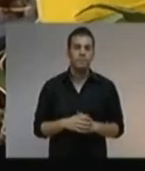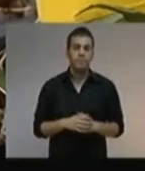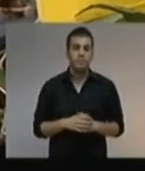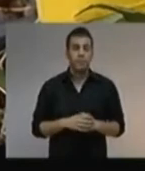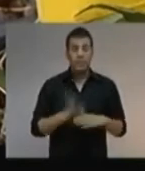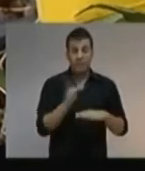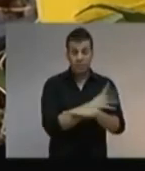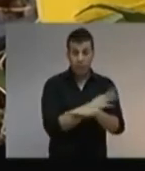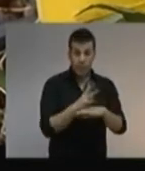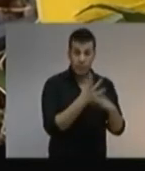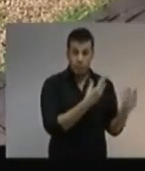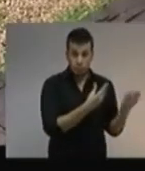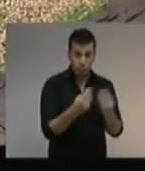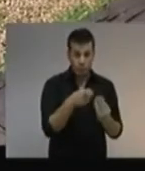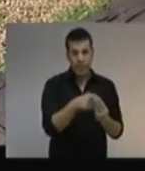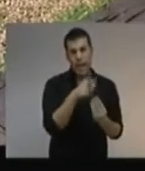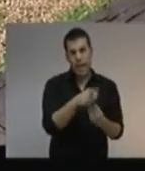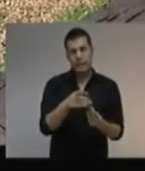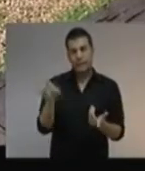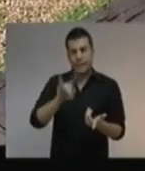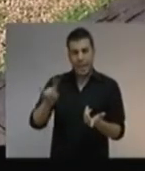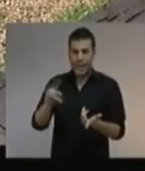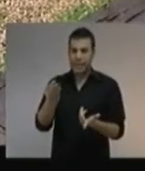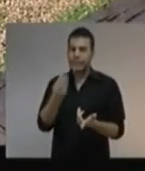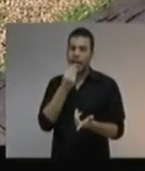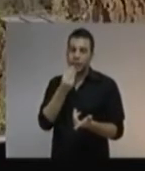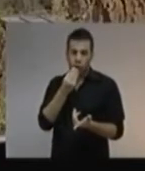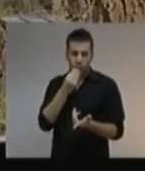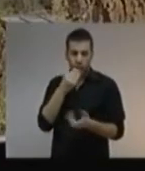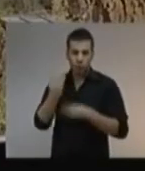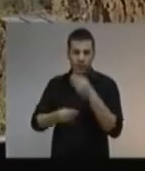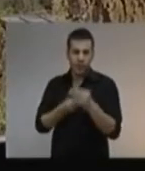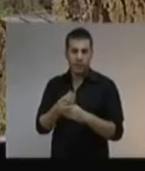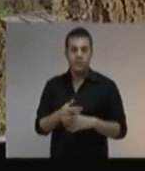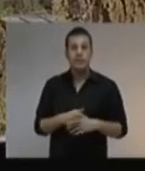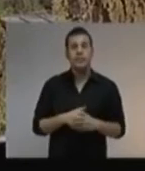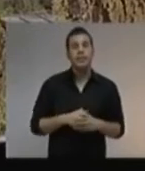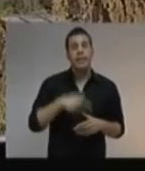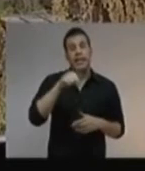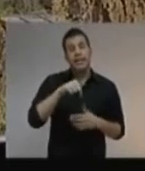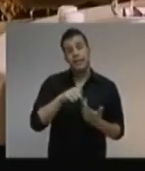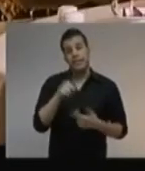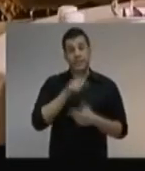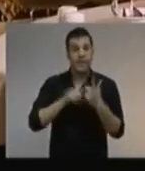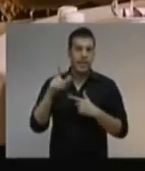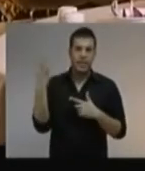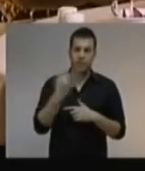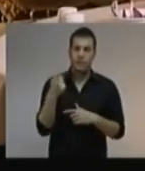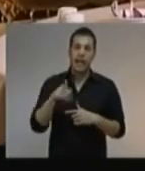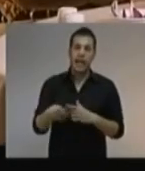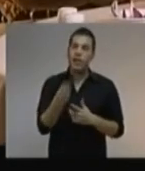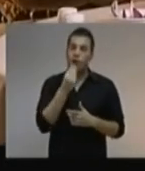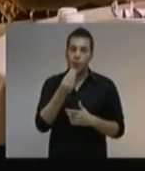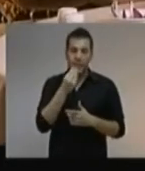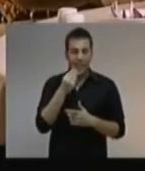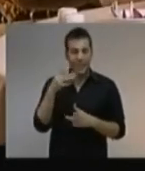Muchas de estas plantas son utilizadas en la gastronomía canaria. En este viaje no podíamos dejar de probar la cocina más típica de